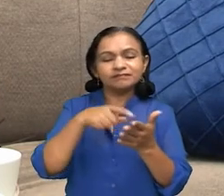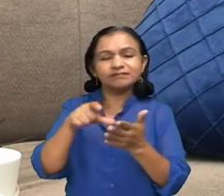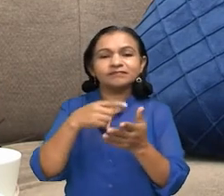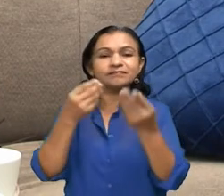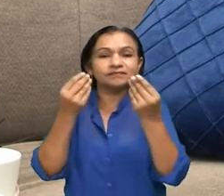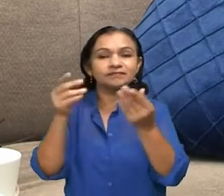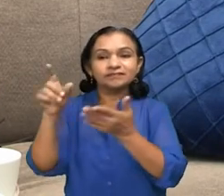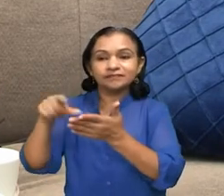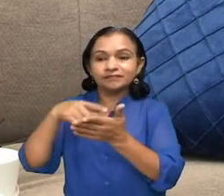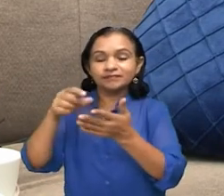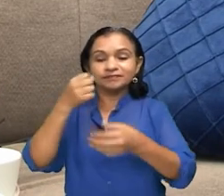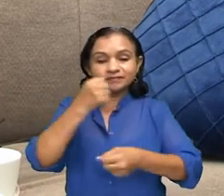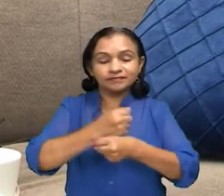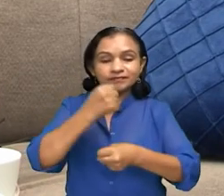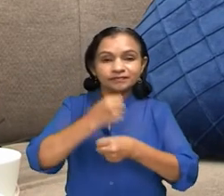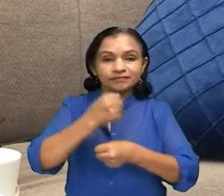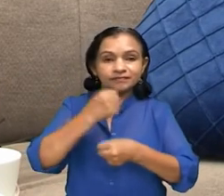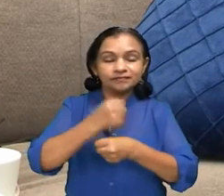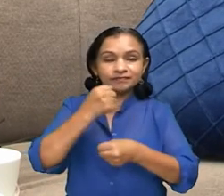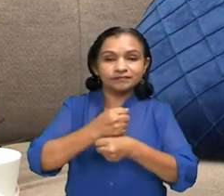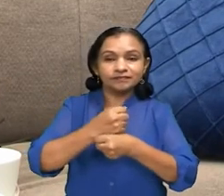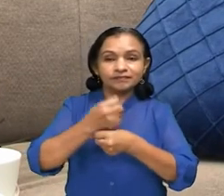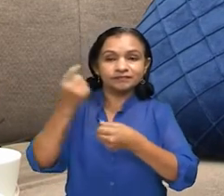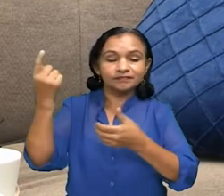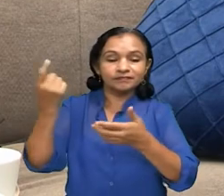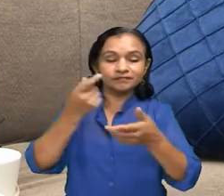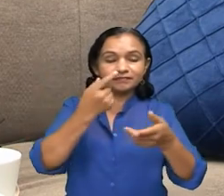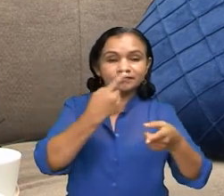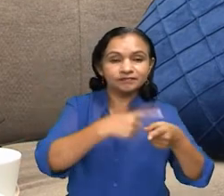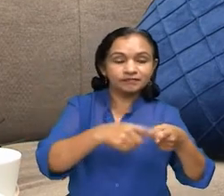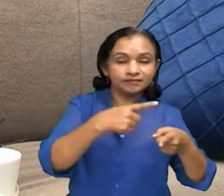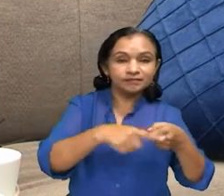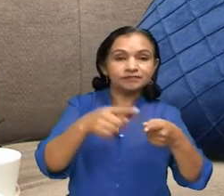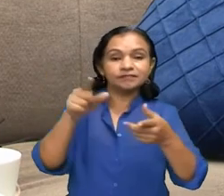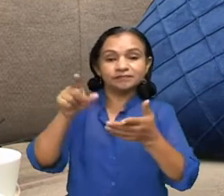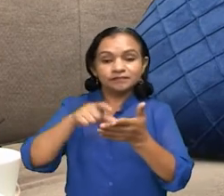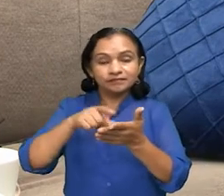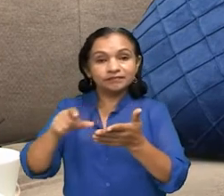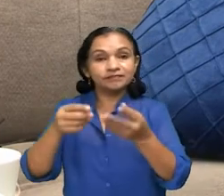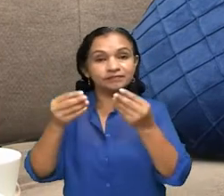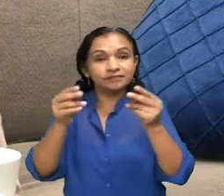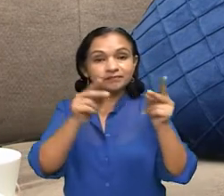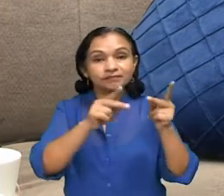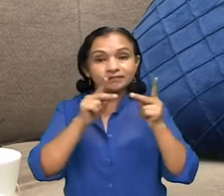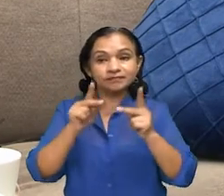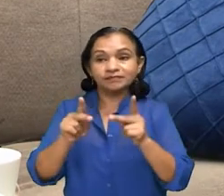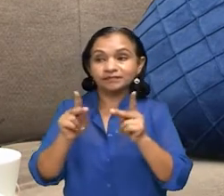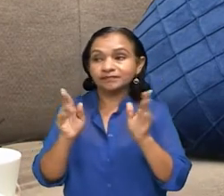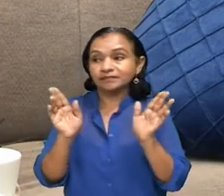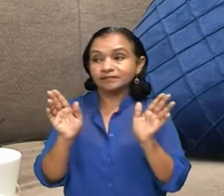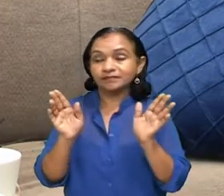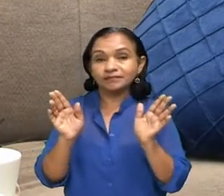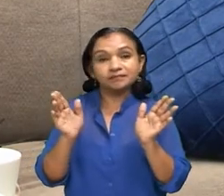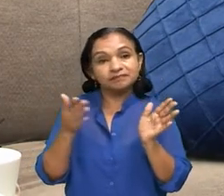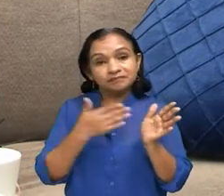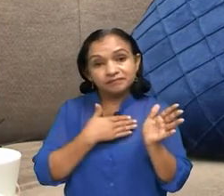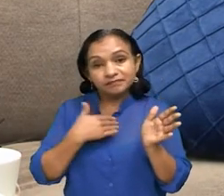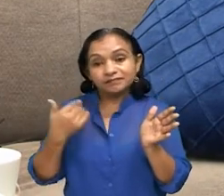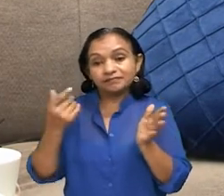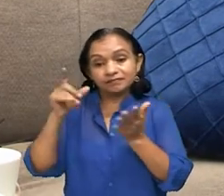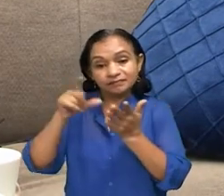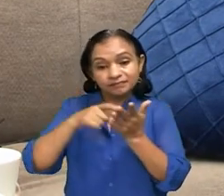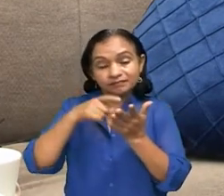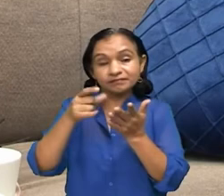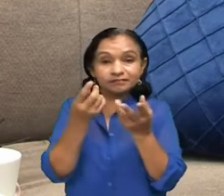vez a través de su trabajo le pagan por tarjetas de débito, ¿verdad? O en unos pues prefieren, tienen